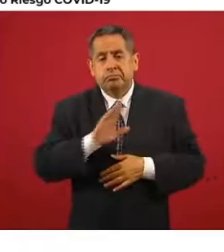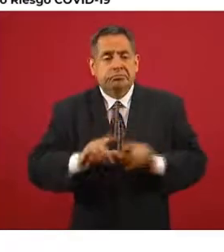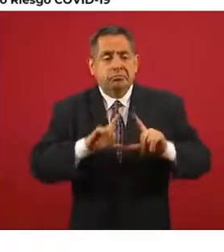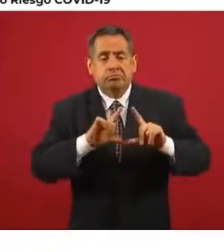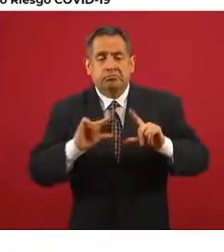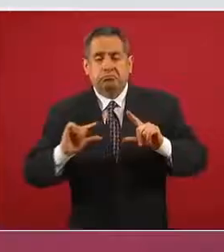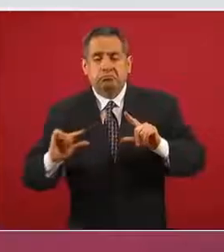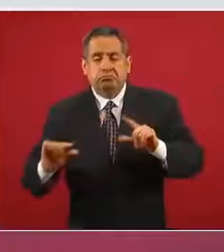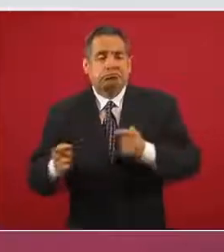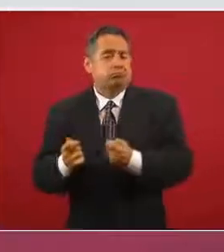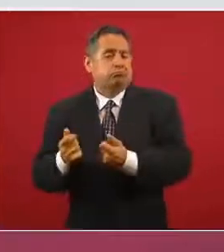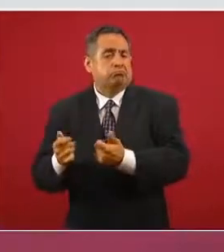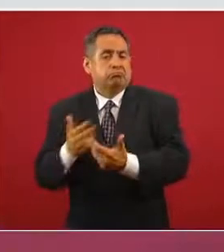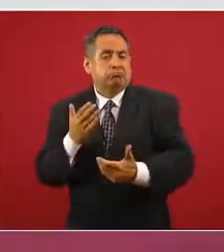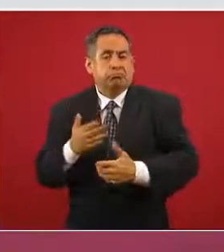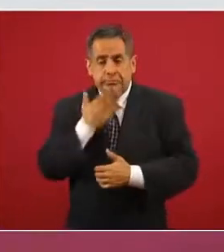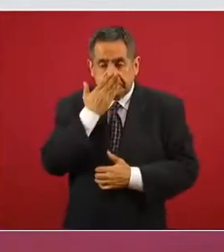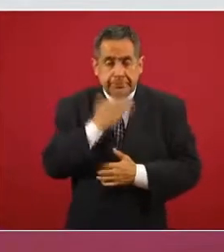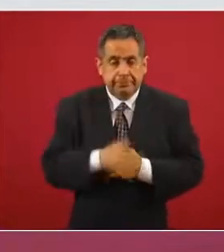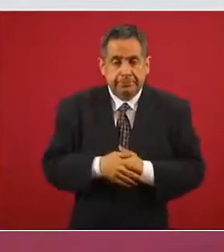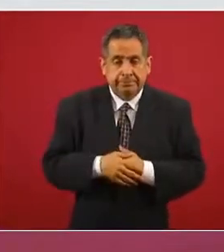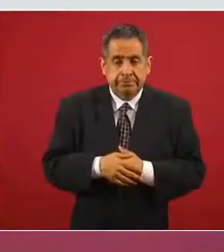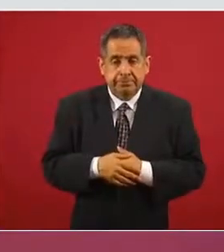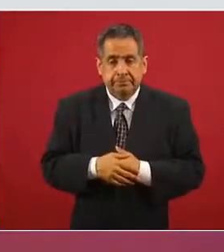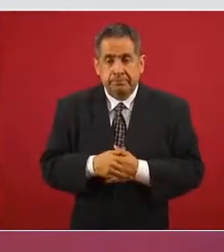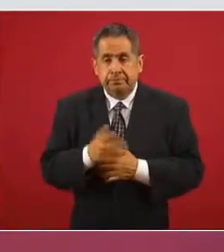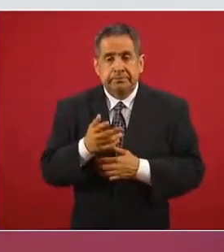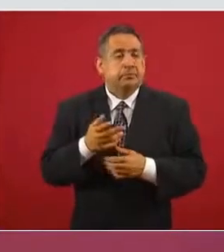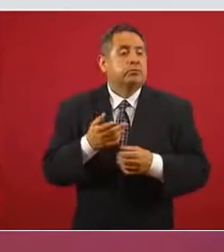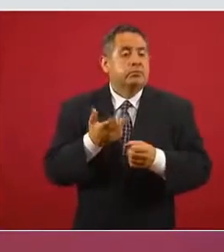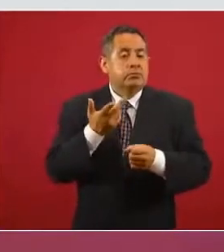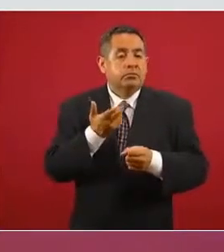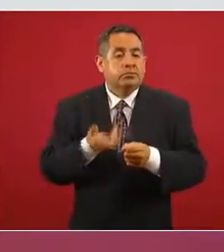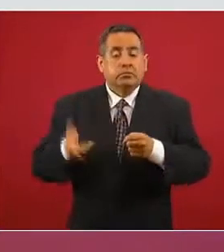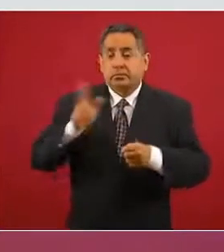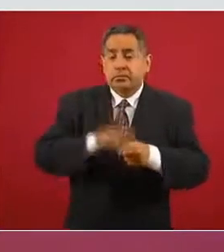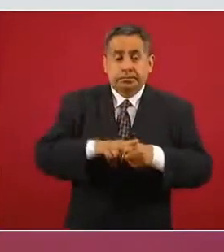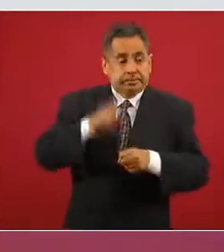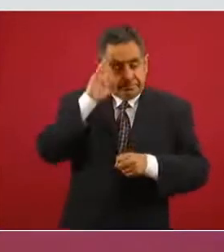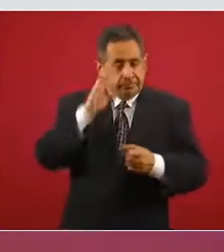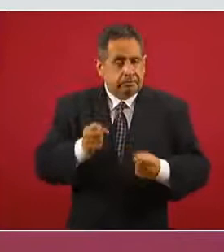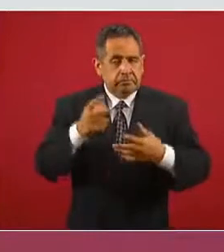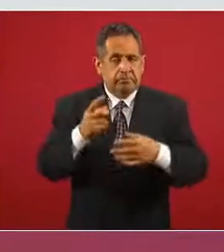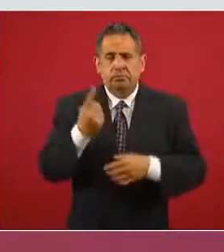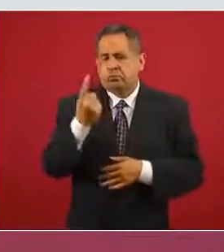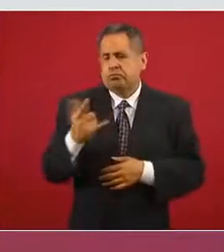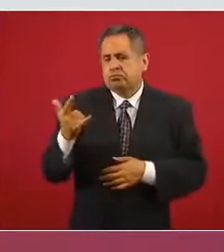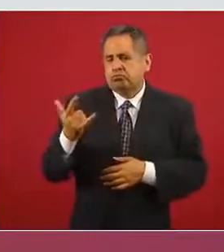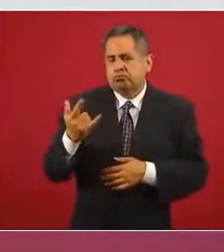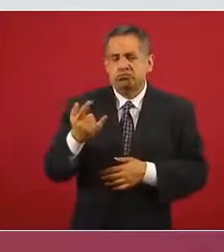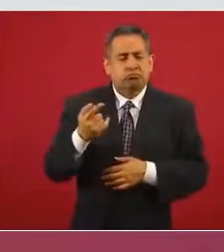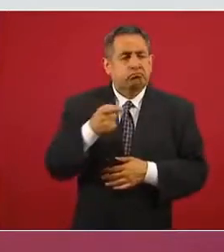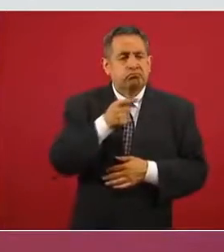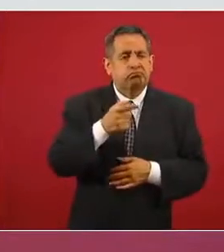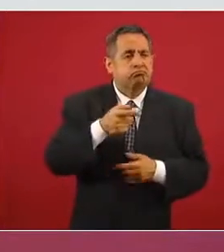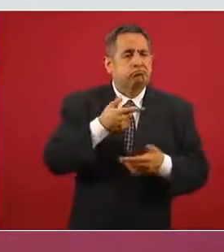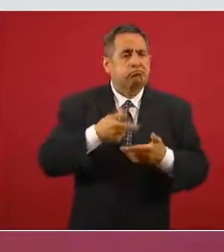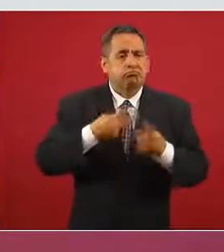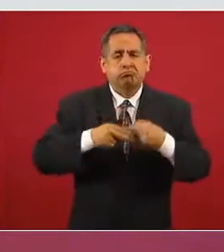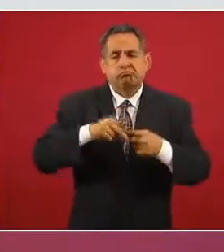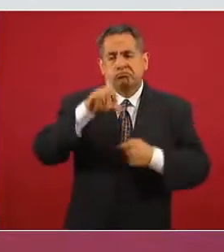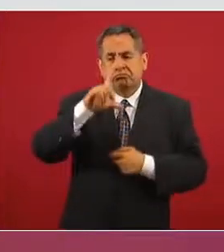siguiente. Llegamos a un punto de máxima hospitalización en la 1 de julio, en la primera semana de julio, y desde entonces